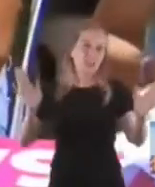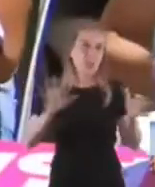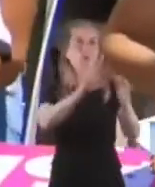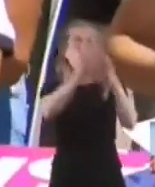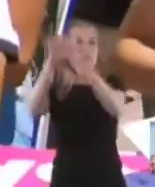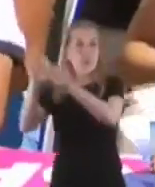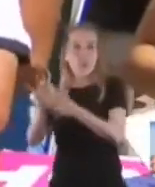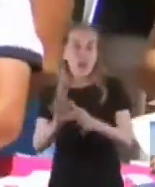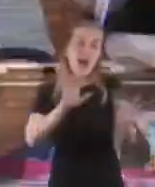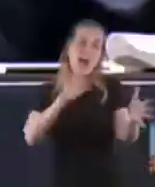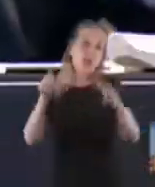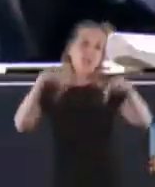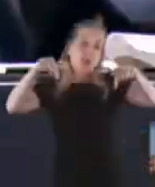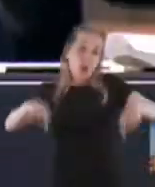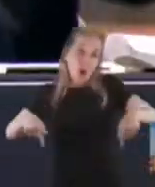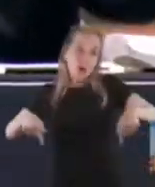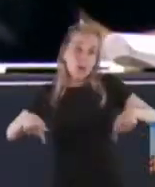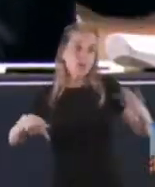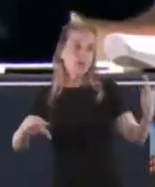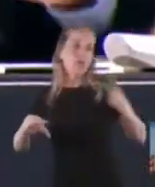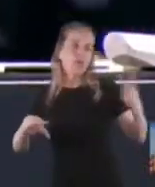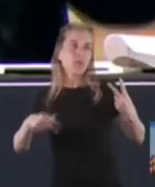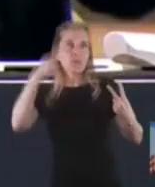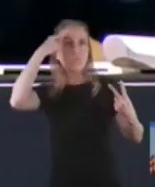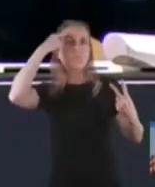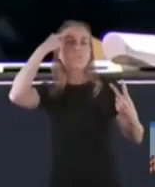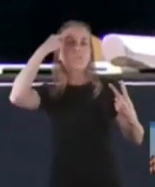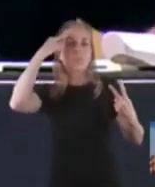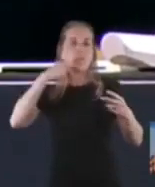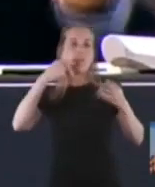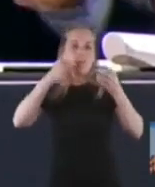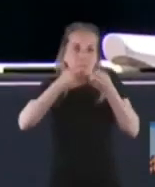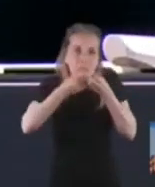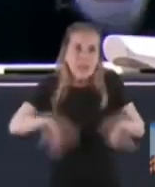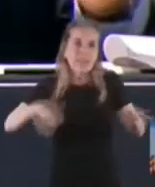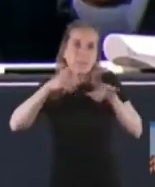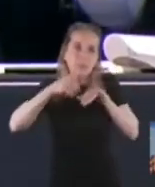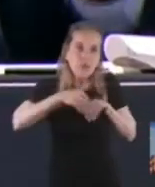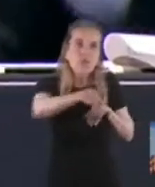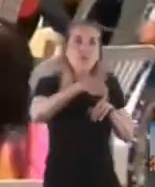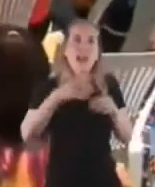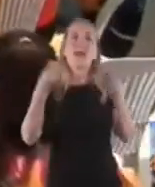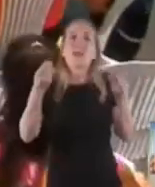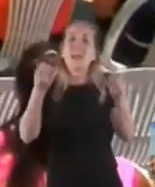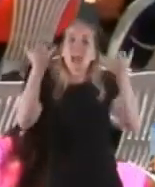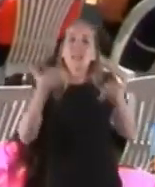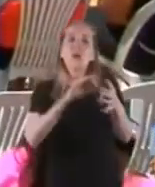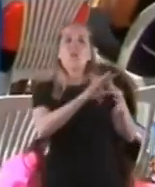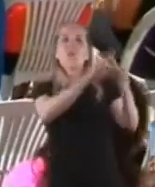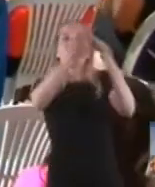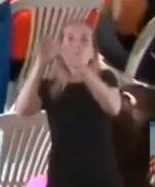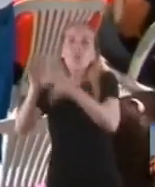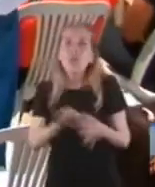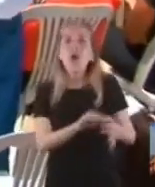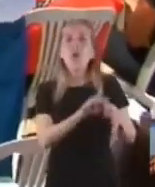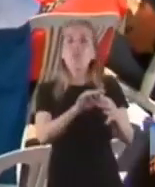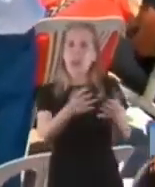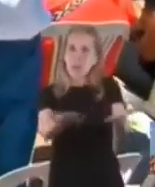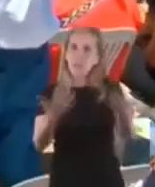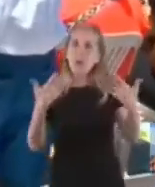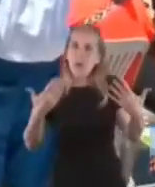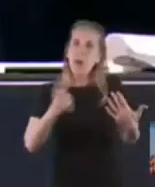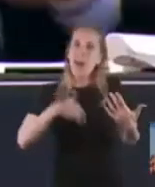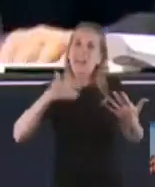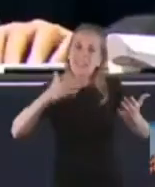argentinas. Y capaz que hoy, Alberto, estamos dando el puntapié inicial para encontrar esa unidad que nos permita reconstruir la